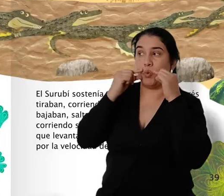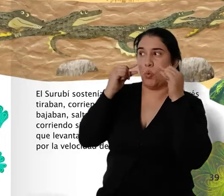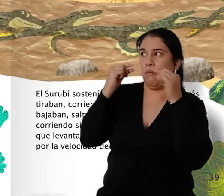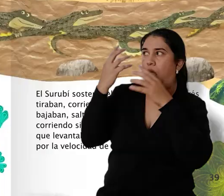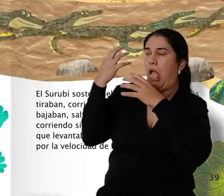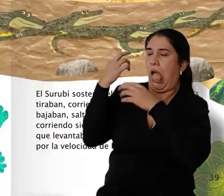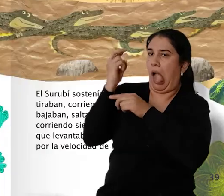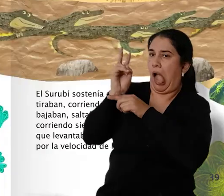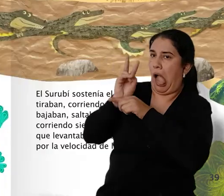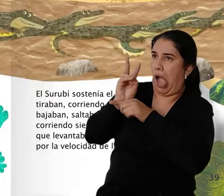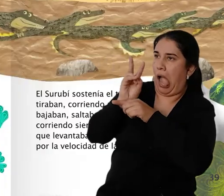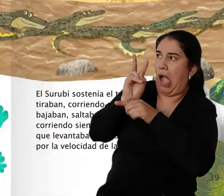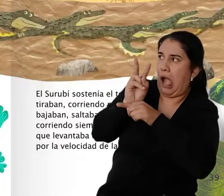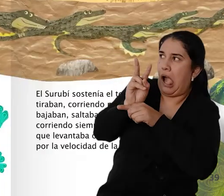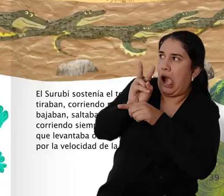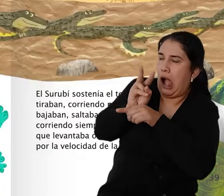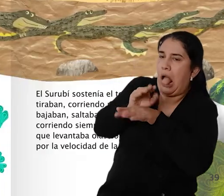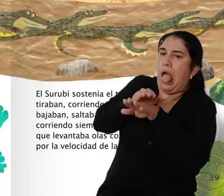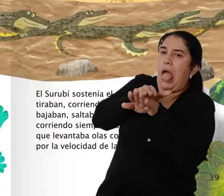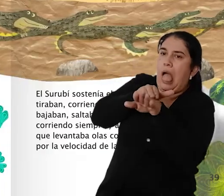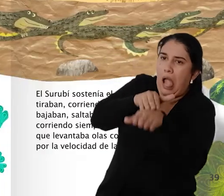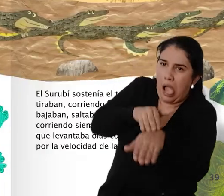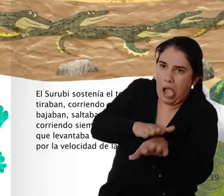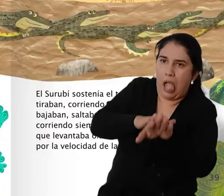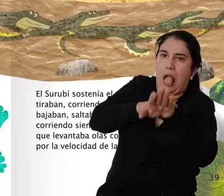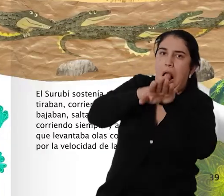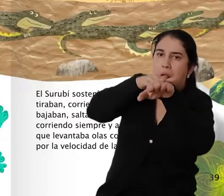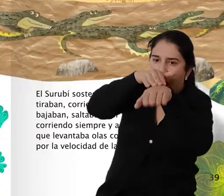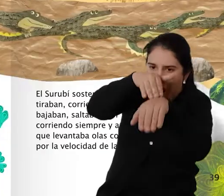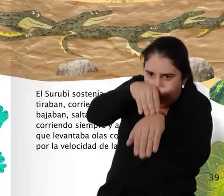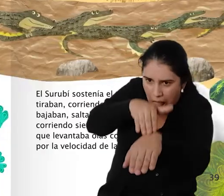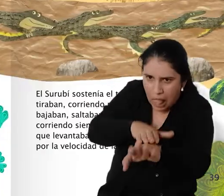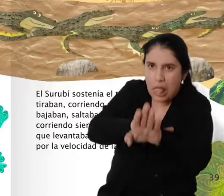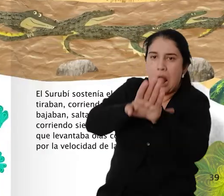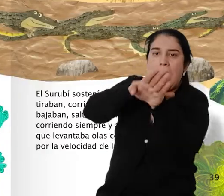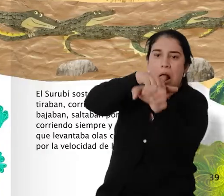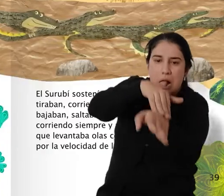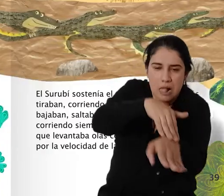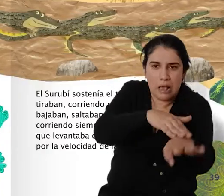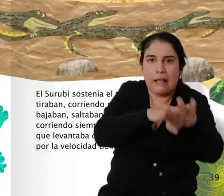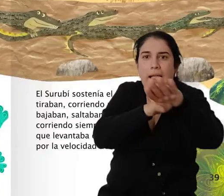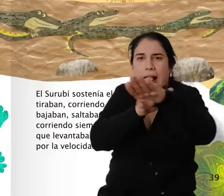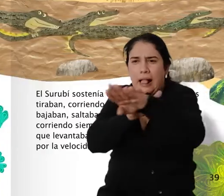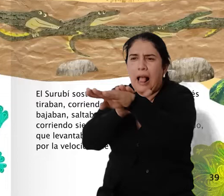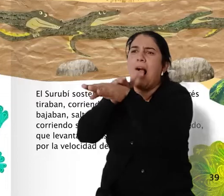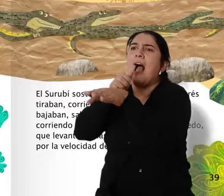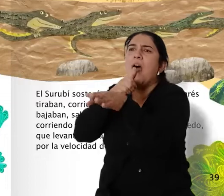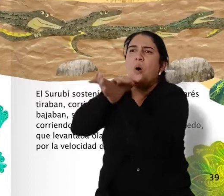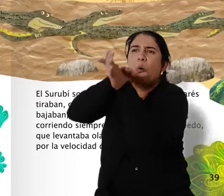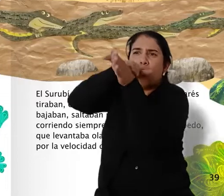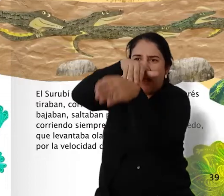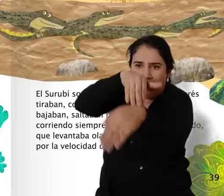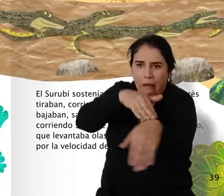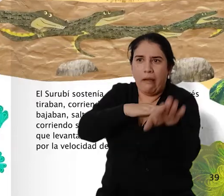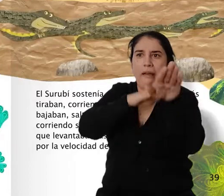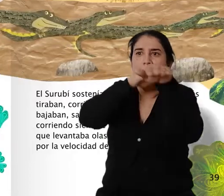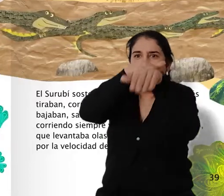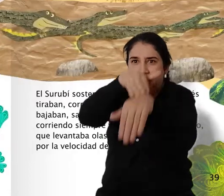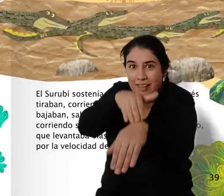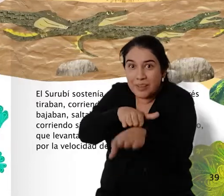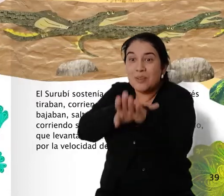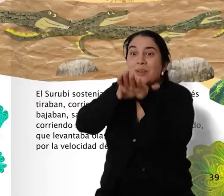El surubí sostenía el torpedo y los yacarés tiraban, corriendo por la costa. Subían,